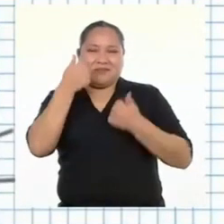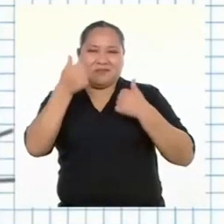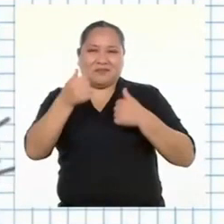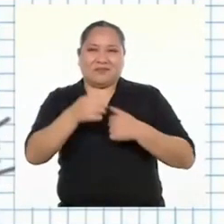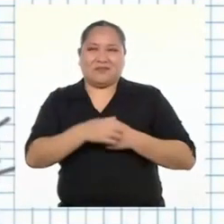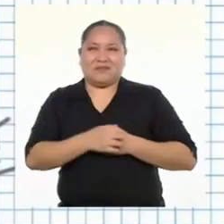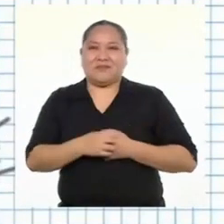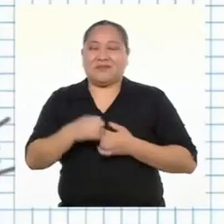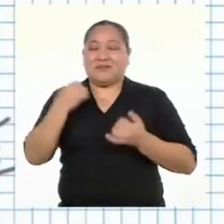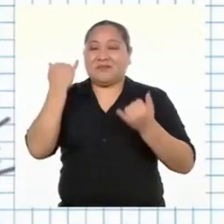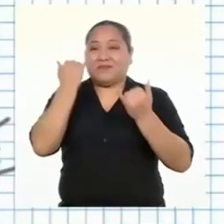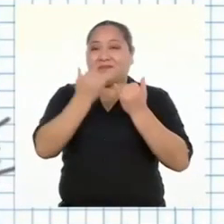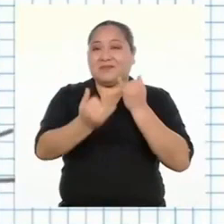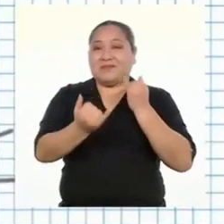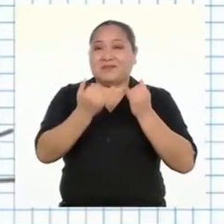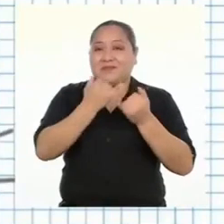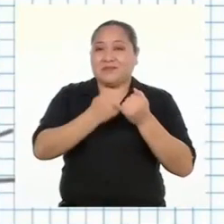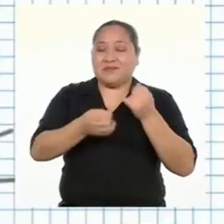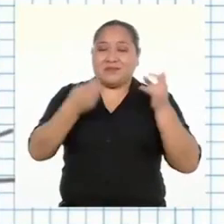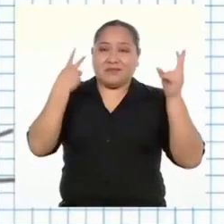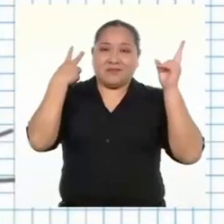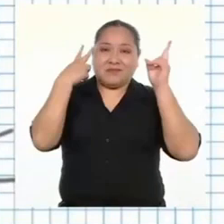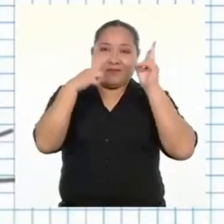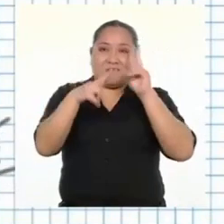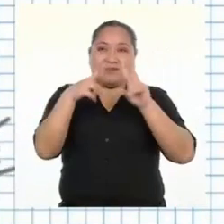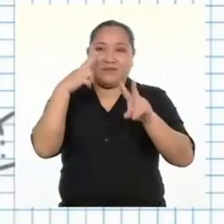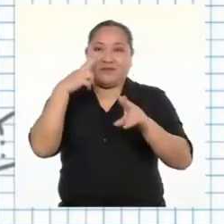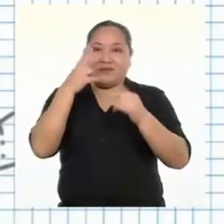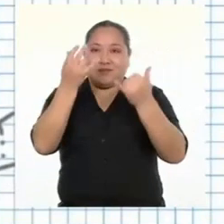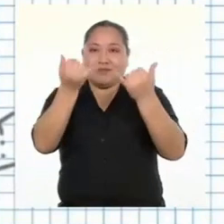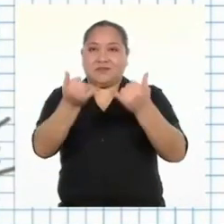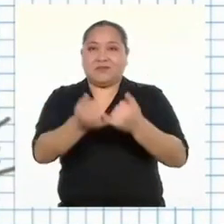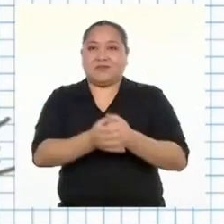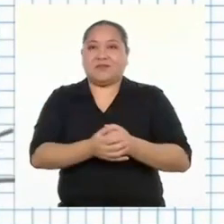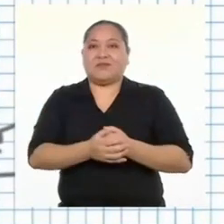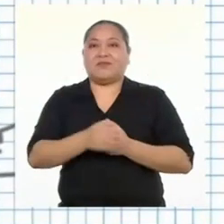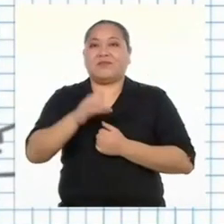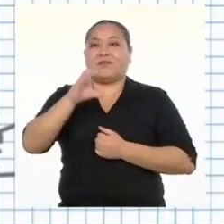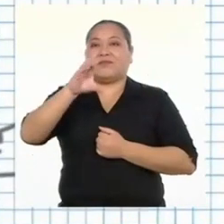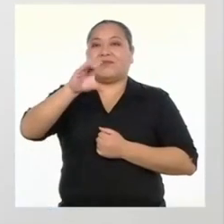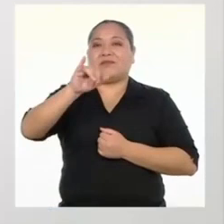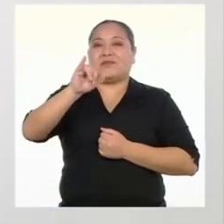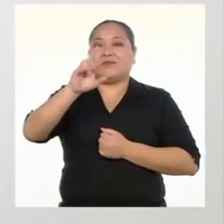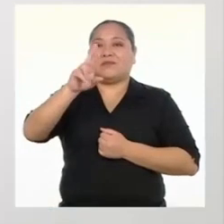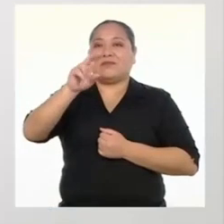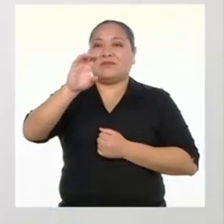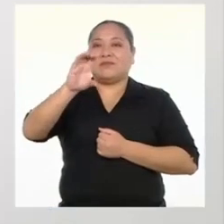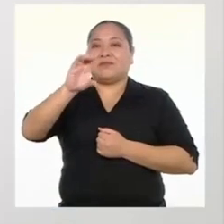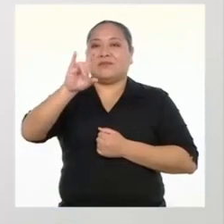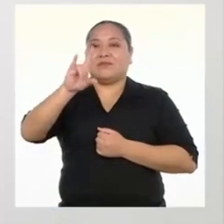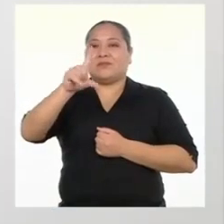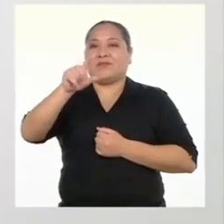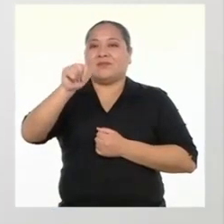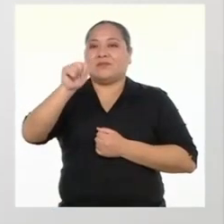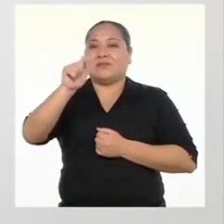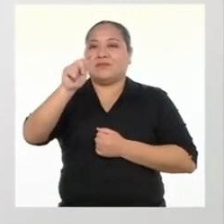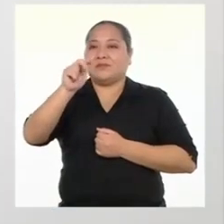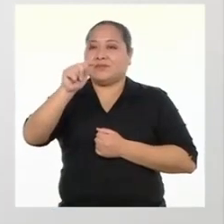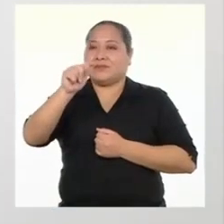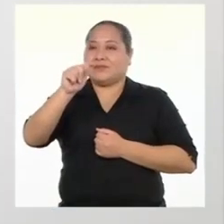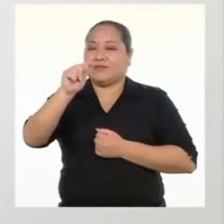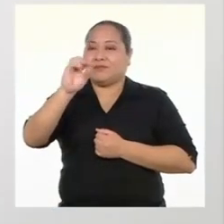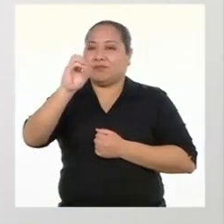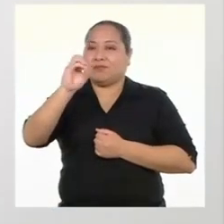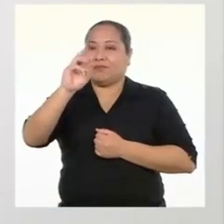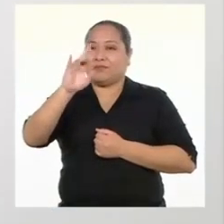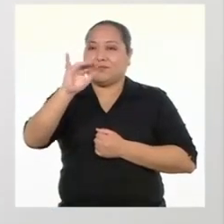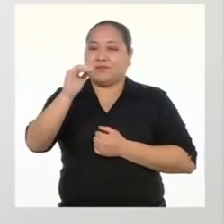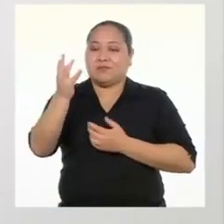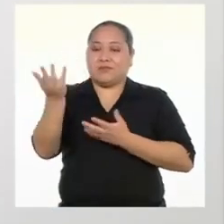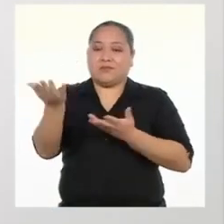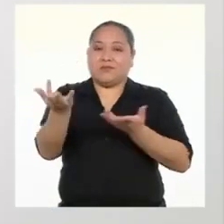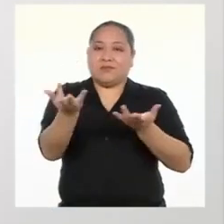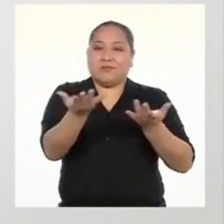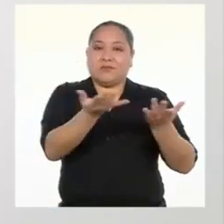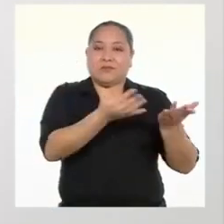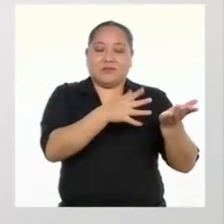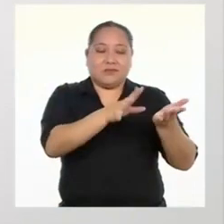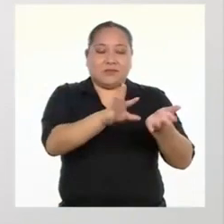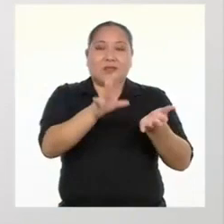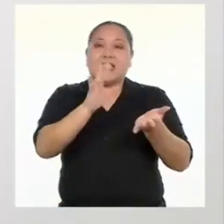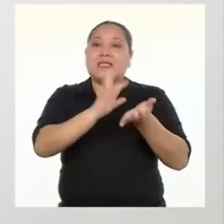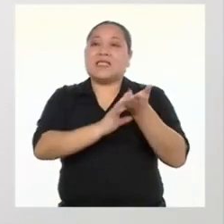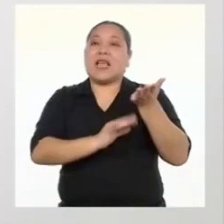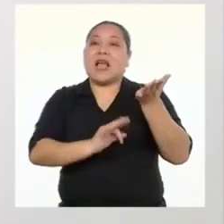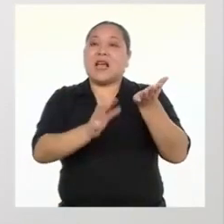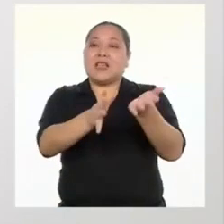Yanira! El último sistema que vamos a estudiar hoy es el circulatorio. Se encarga del transporte de sustancias en el